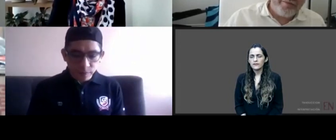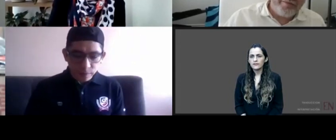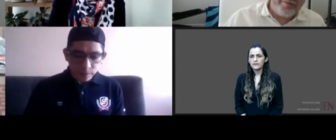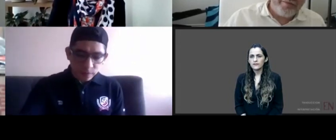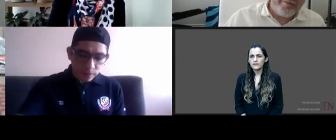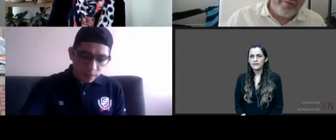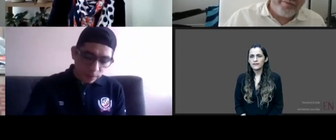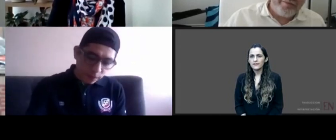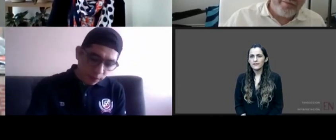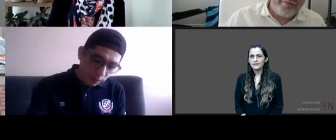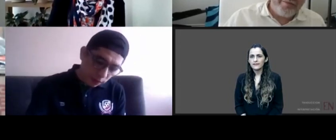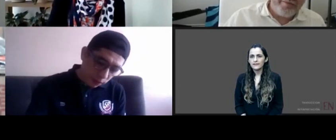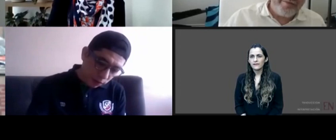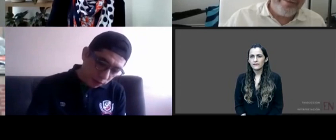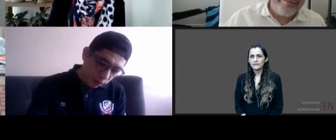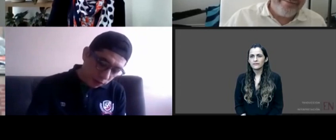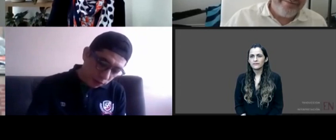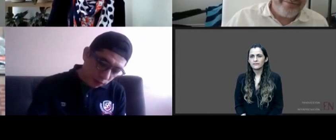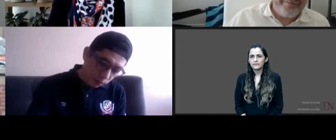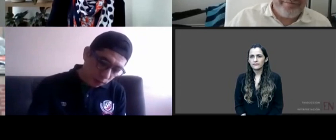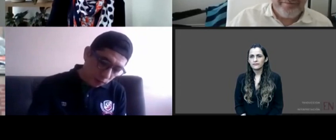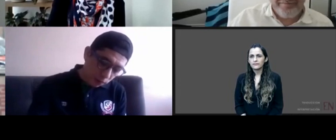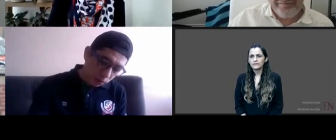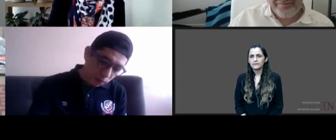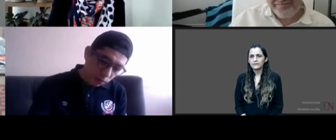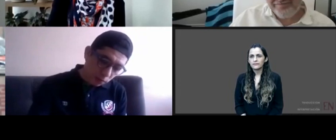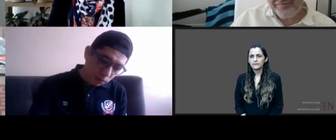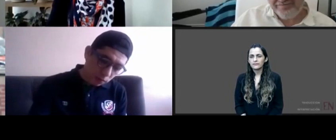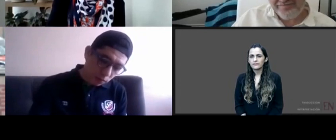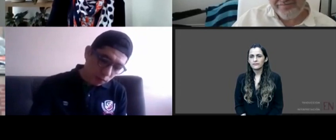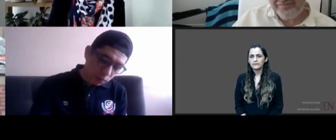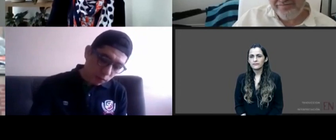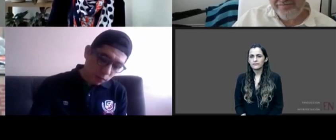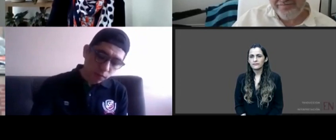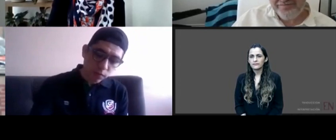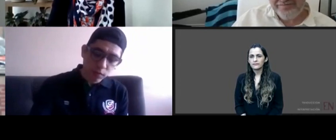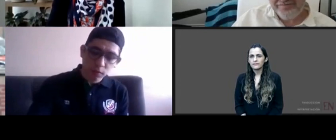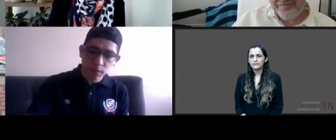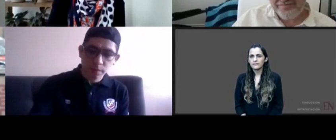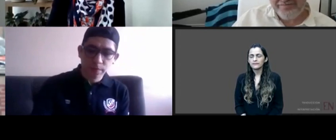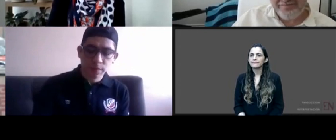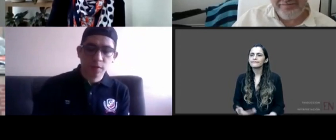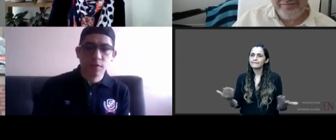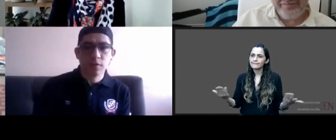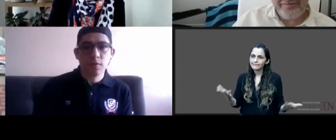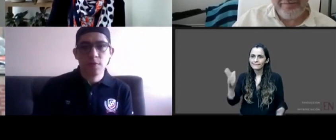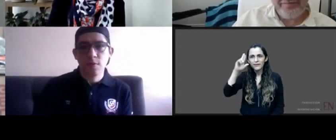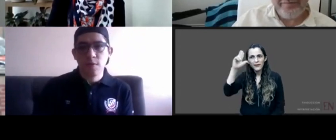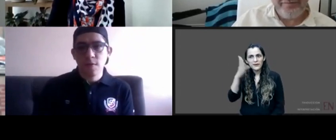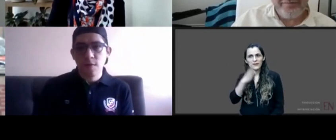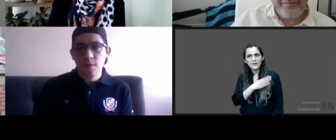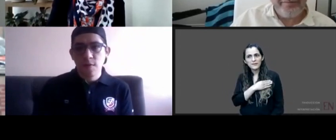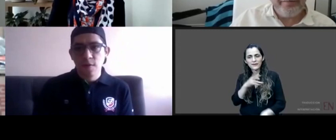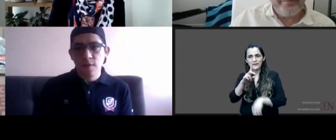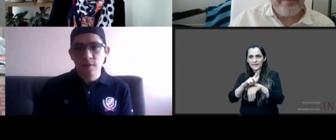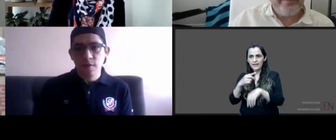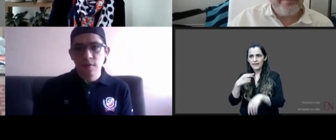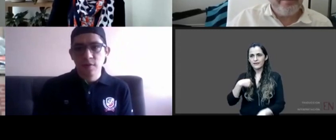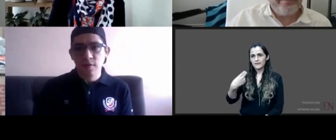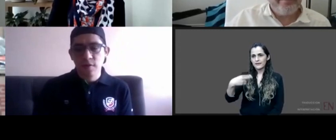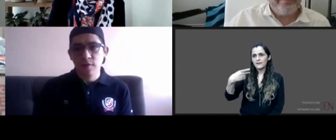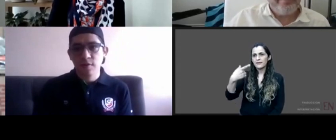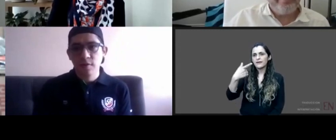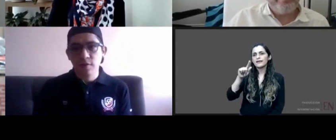acá que más guay que mistlacoa o quien pipinahuía. Hola, buenos días. Mi nombre es Gilberta Mendoza